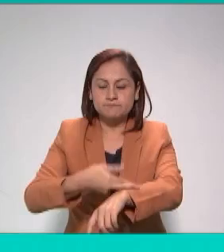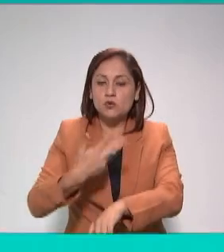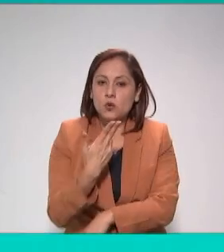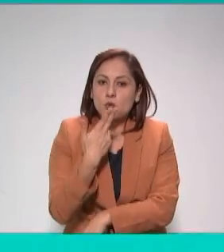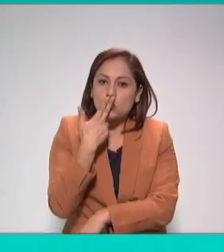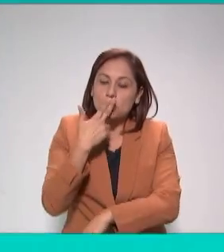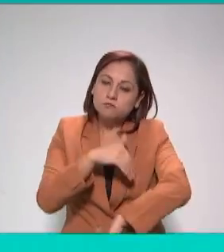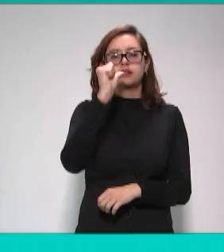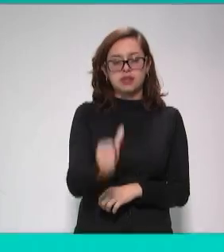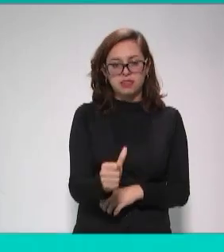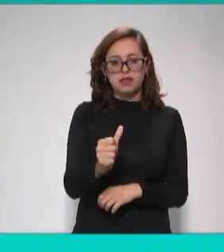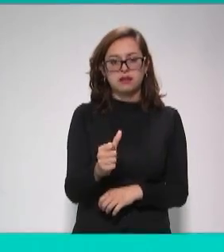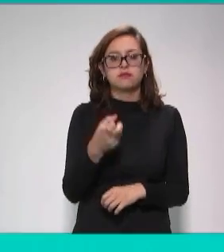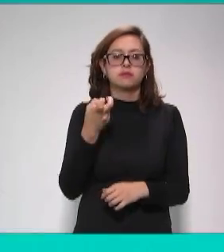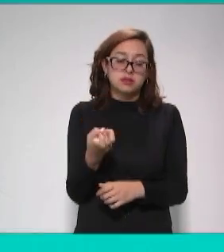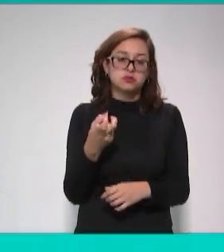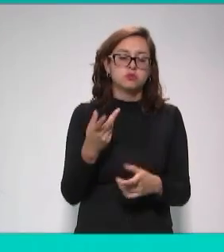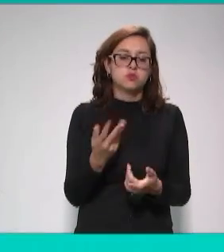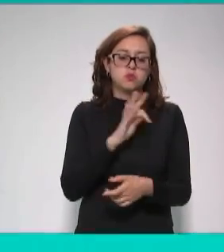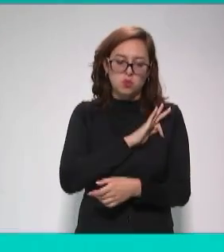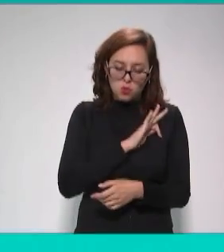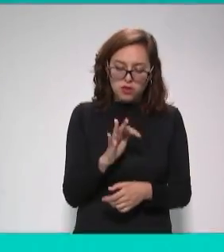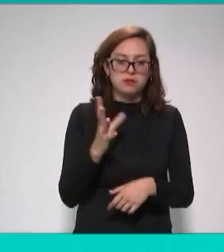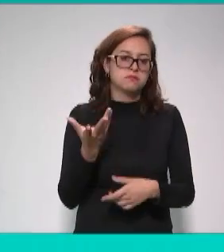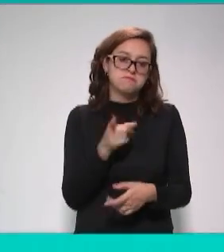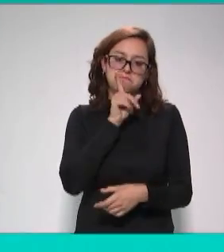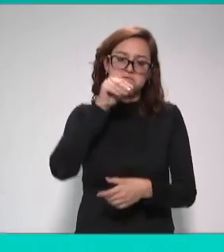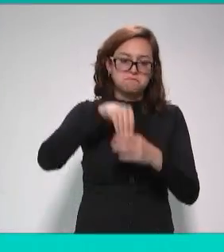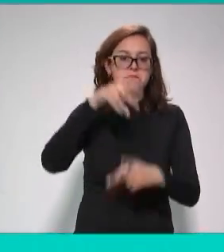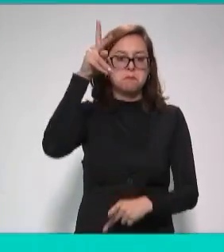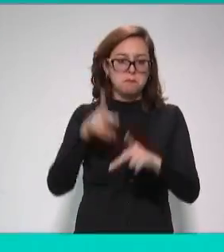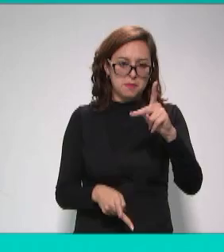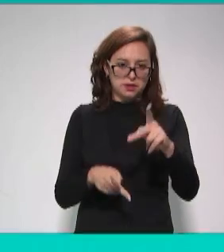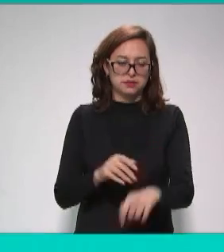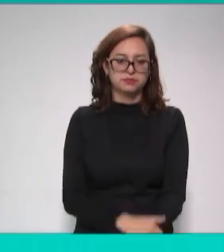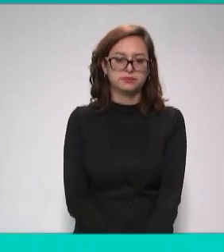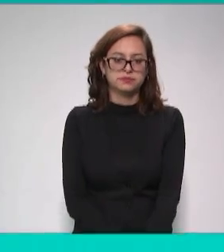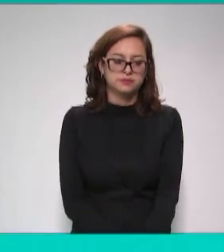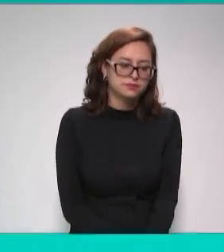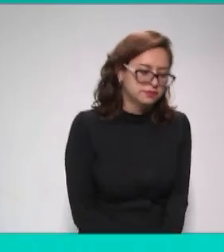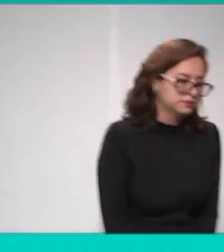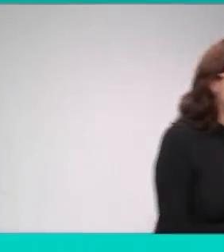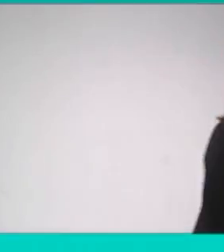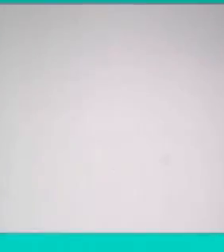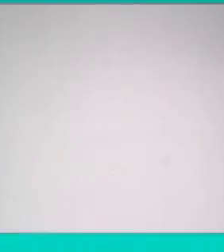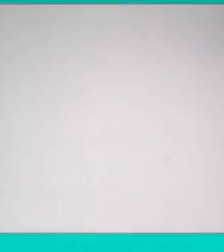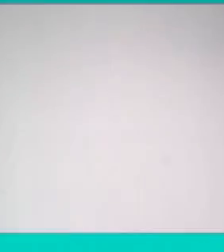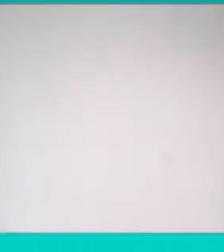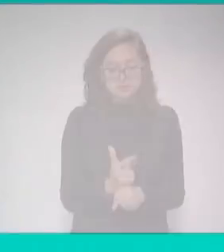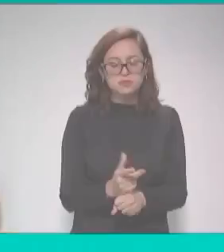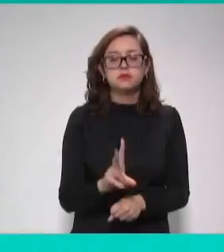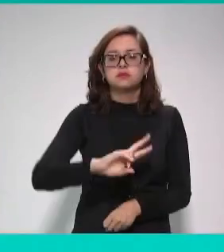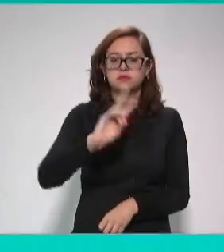fracción primera de la ley federal de transparencia y acceso a la información pública inconforme con lo anterior el particular interpuso un recurso de revisión